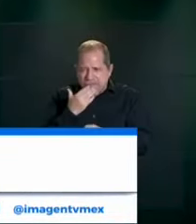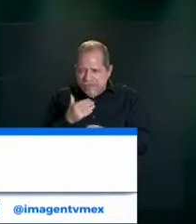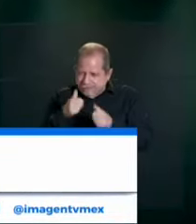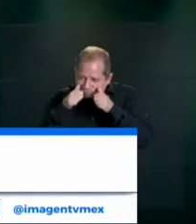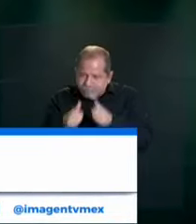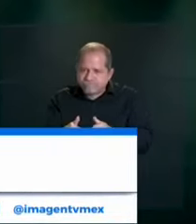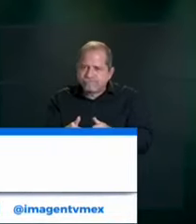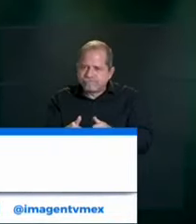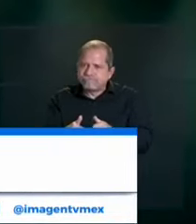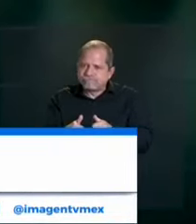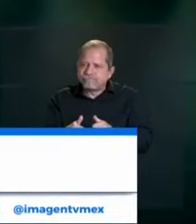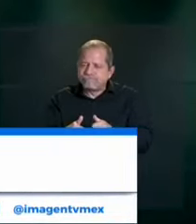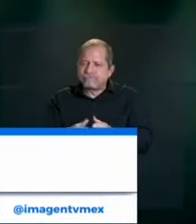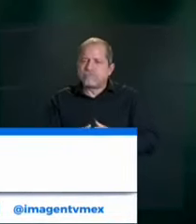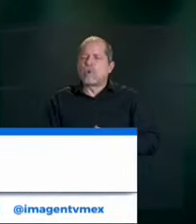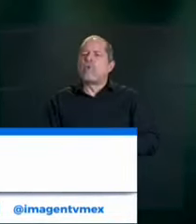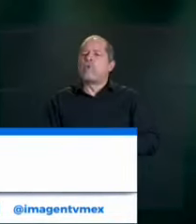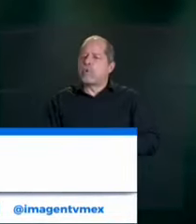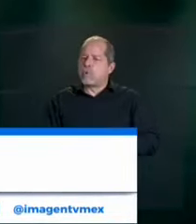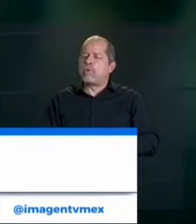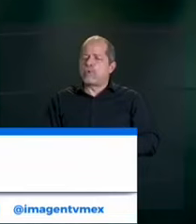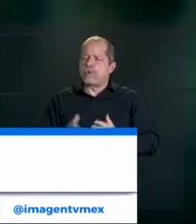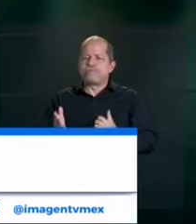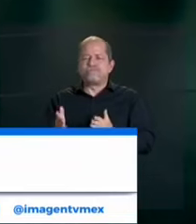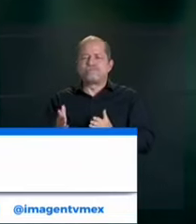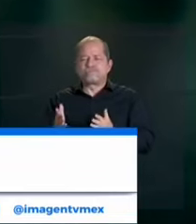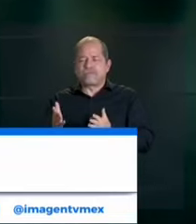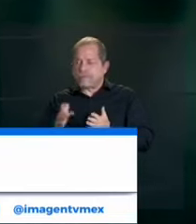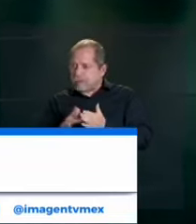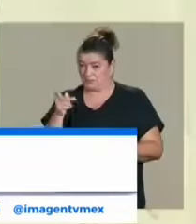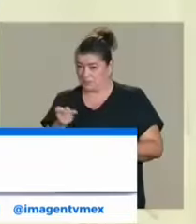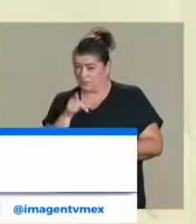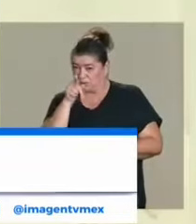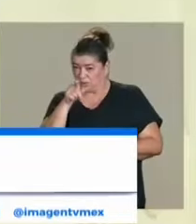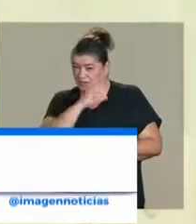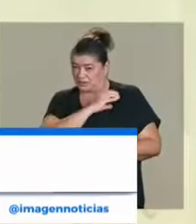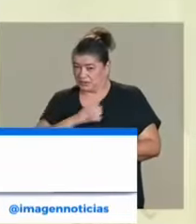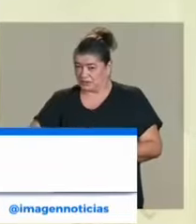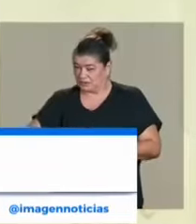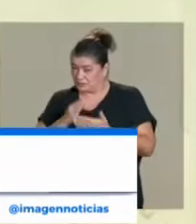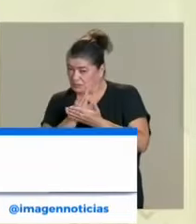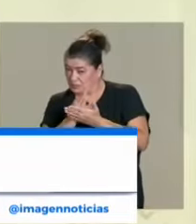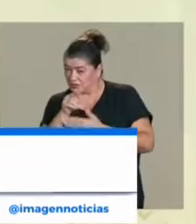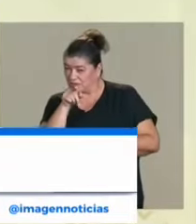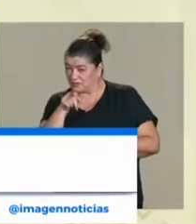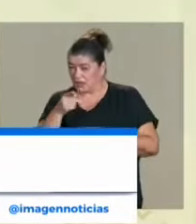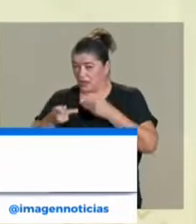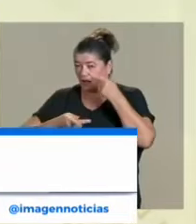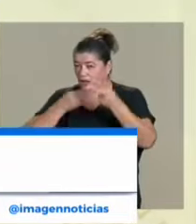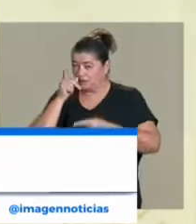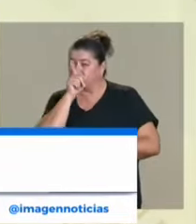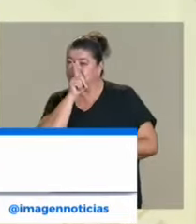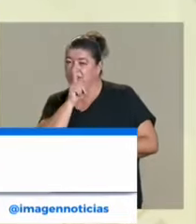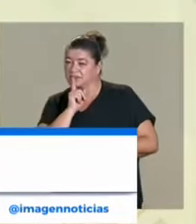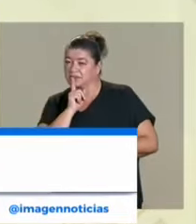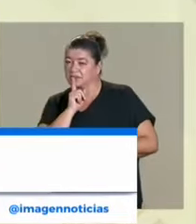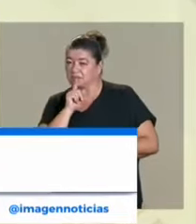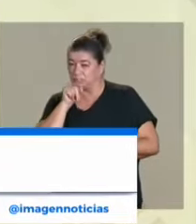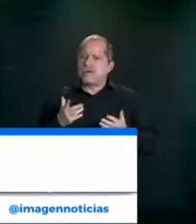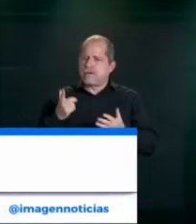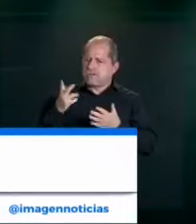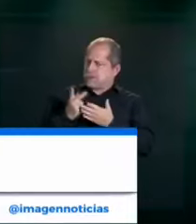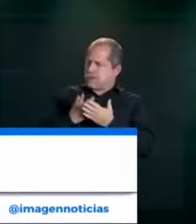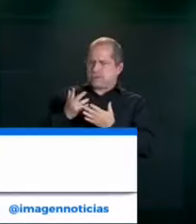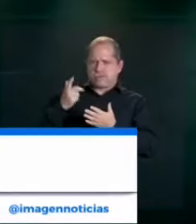hagan preguntas entre ellos que en su lugar sean los moderadores quienes las formulen para esto cada aspirante va a enviar 15 preguntas como